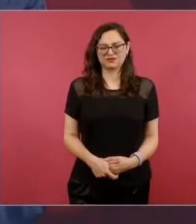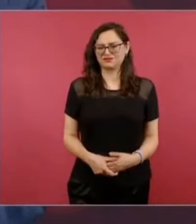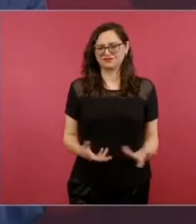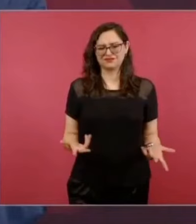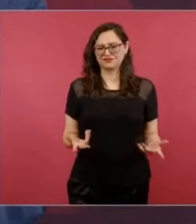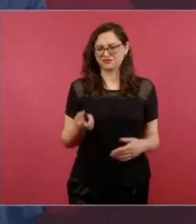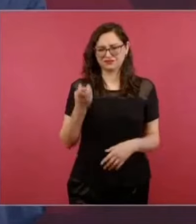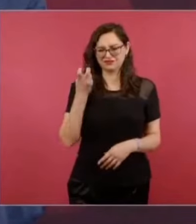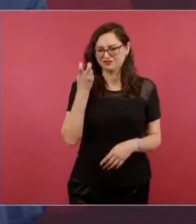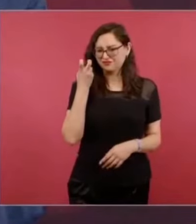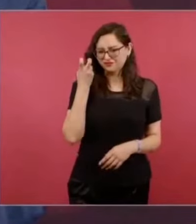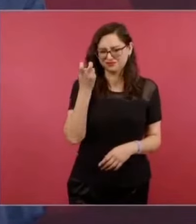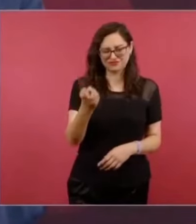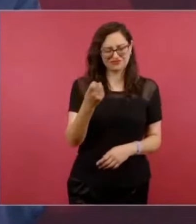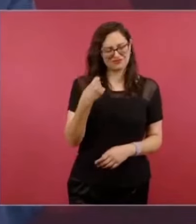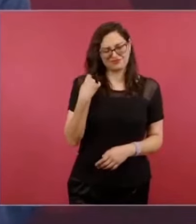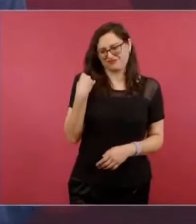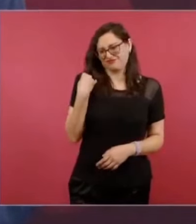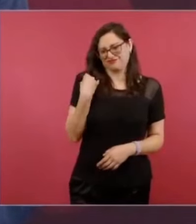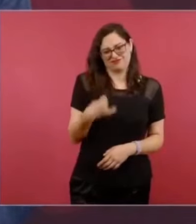despropósito, es